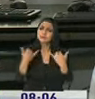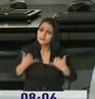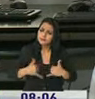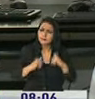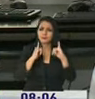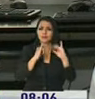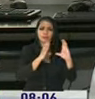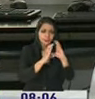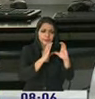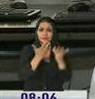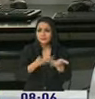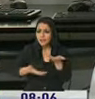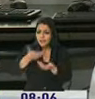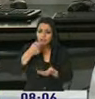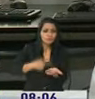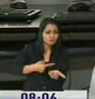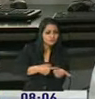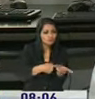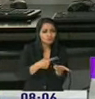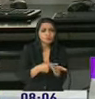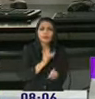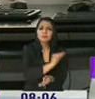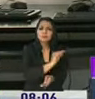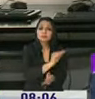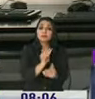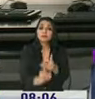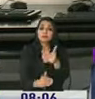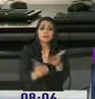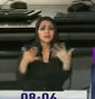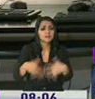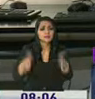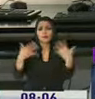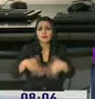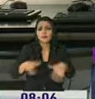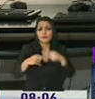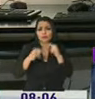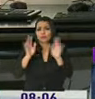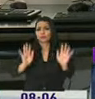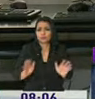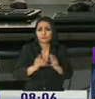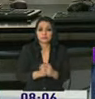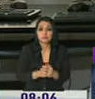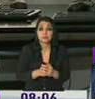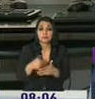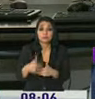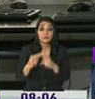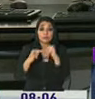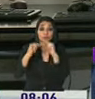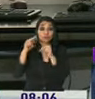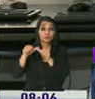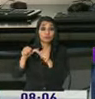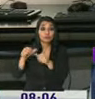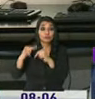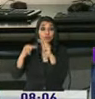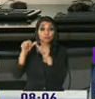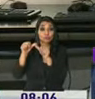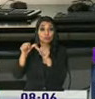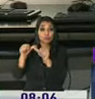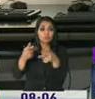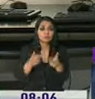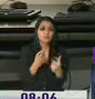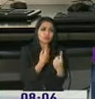decir, los procesos de socialización que son parte de cualquier ejecución de obra. Es decir, durante la ejecución también existen fases